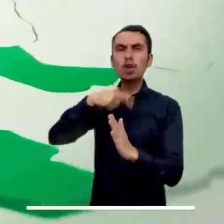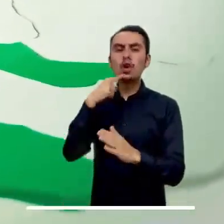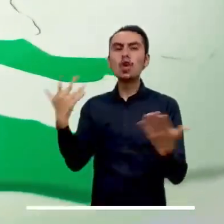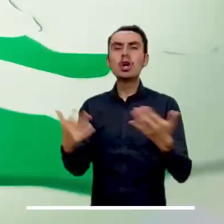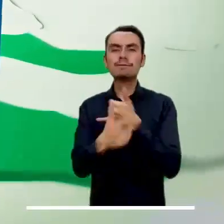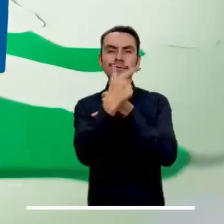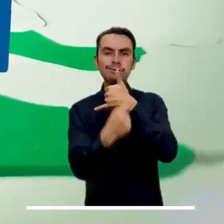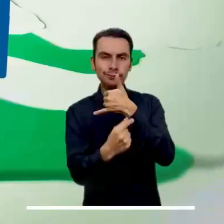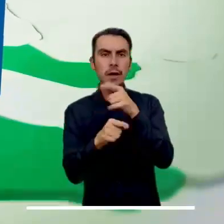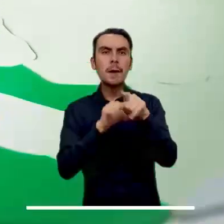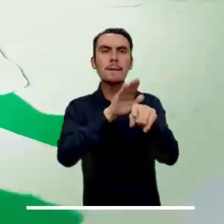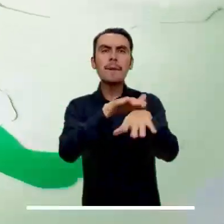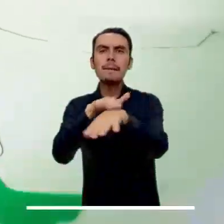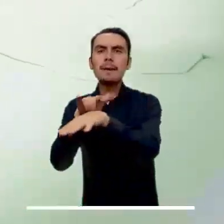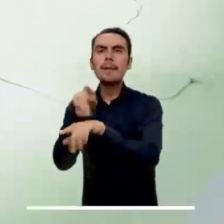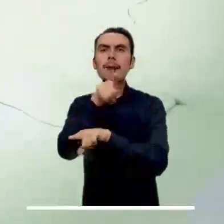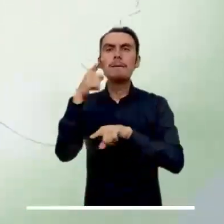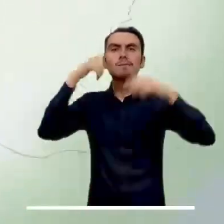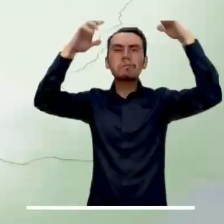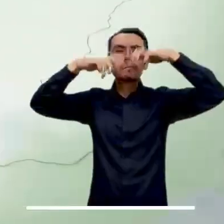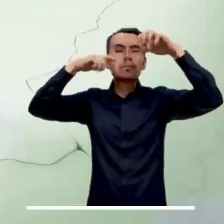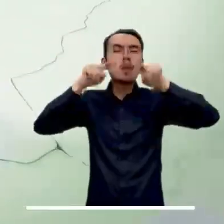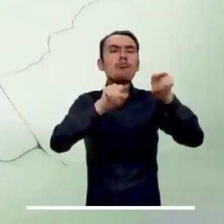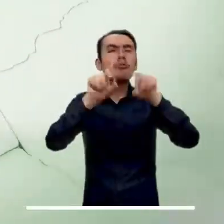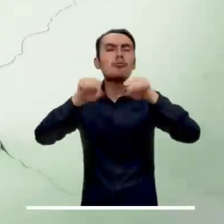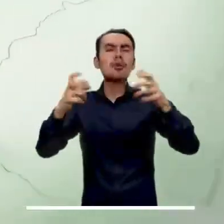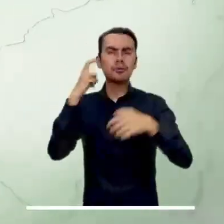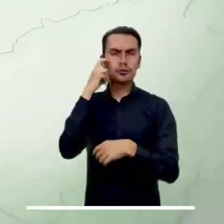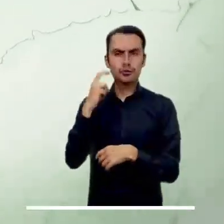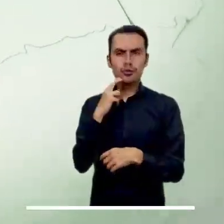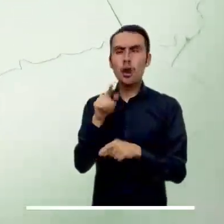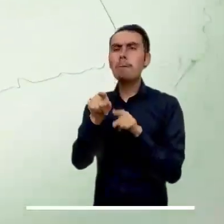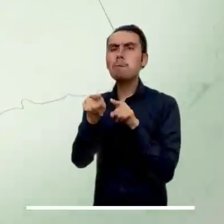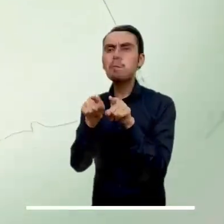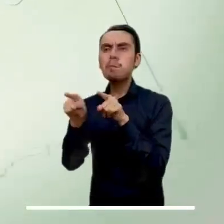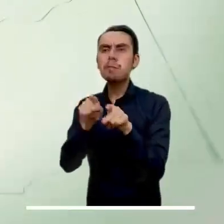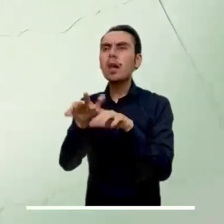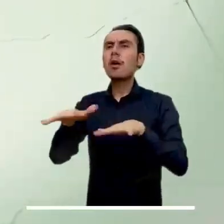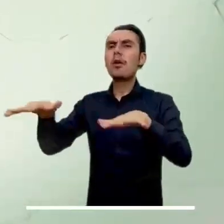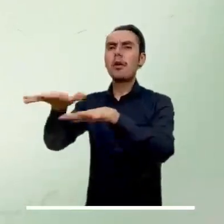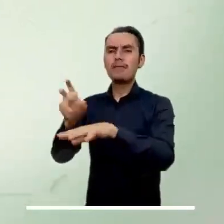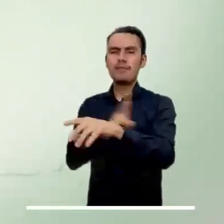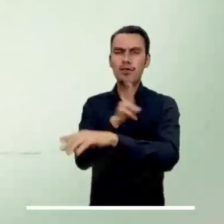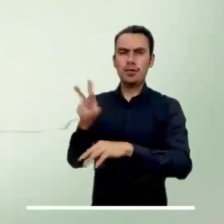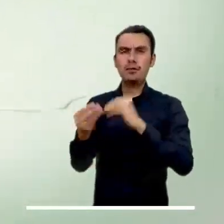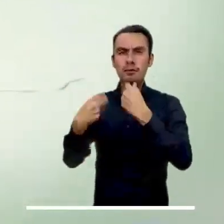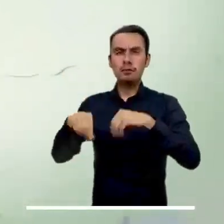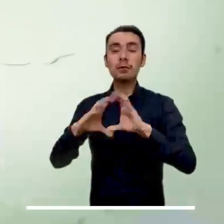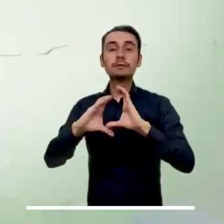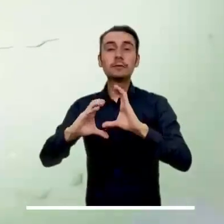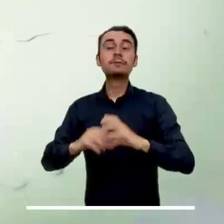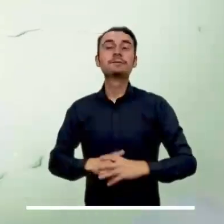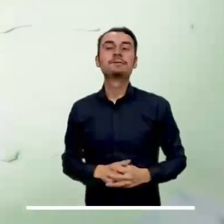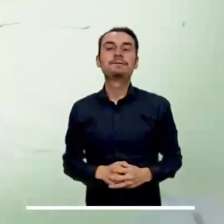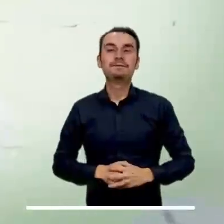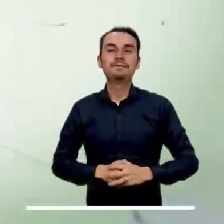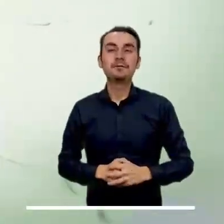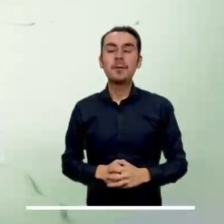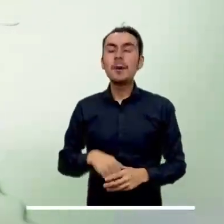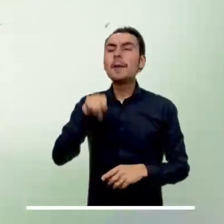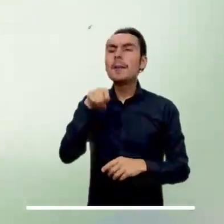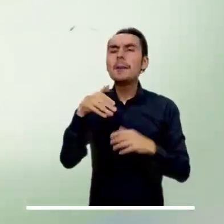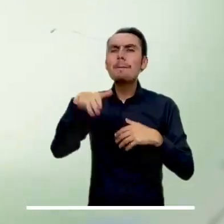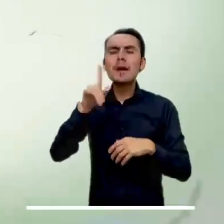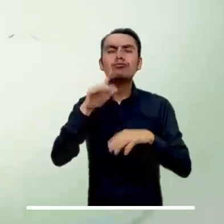y mayormente nublado. En los Andes se anuncian lloviznas en el occidente y norte de Santander. En el resto del área